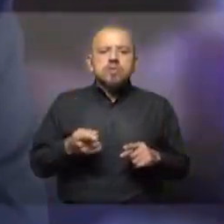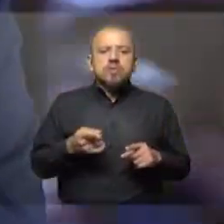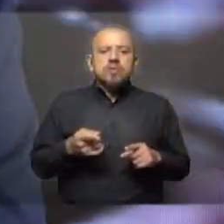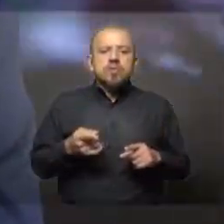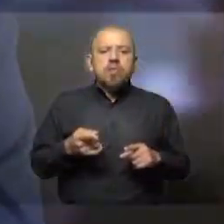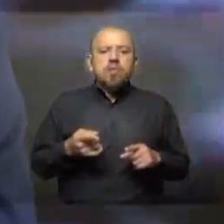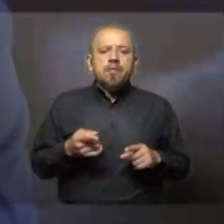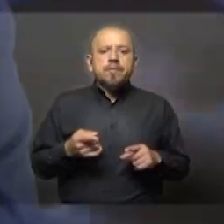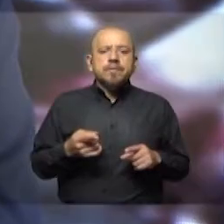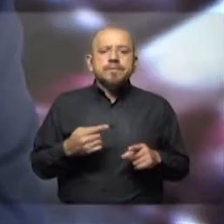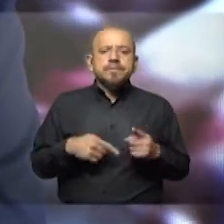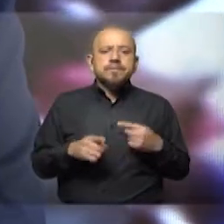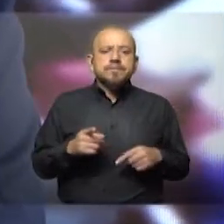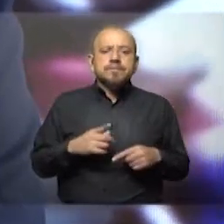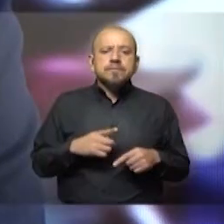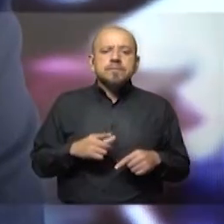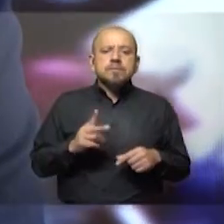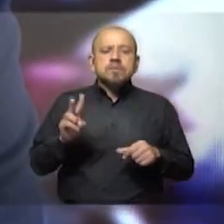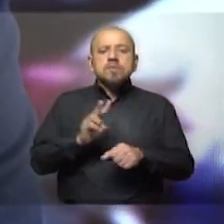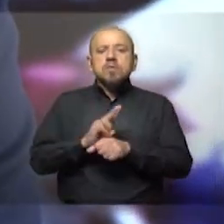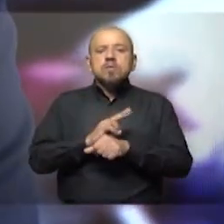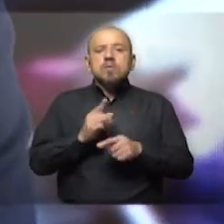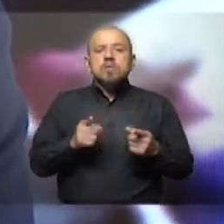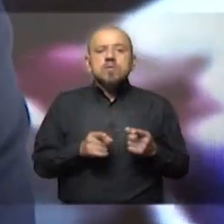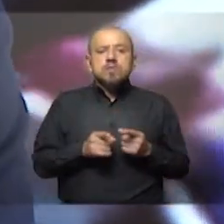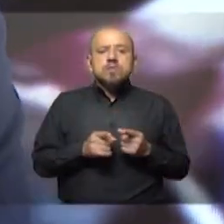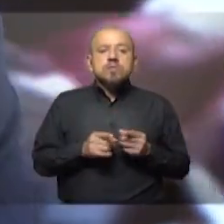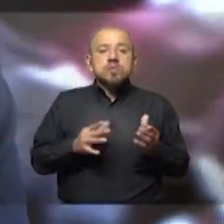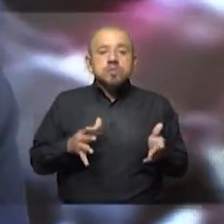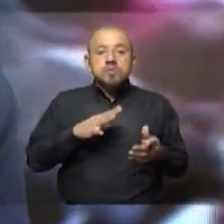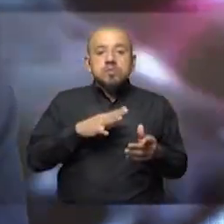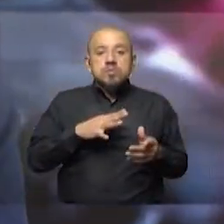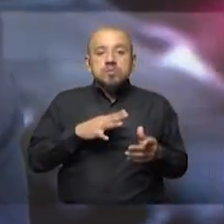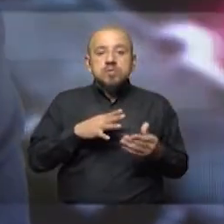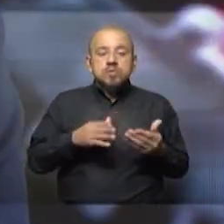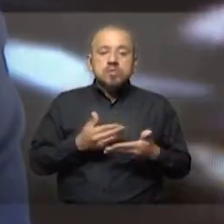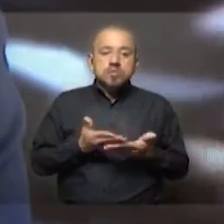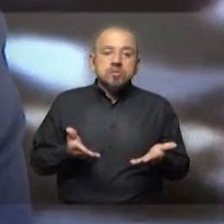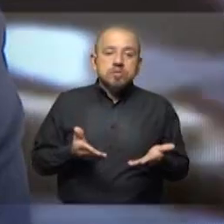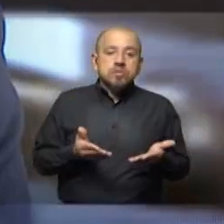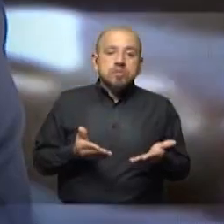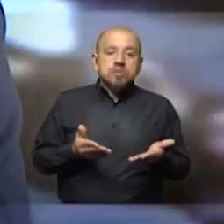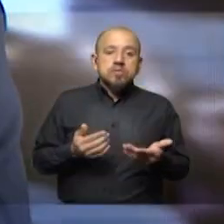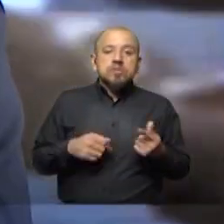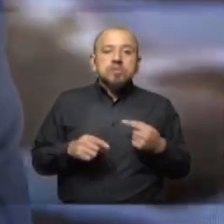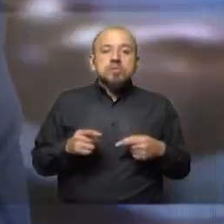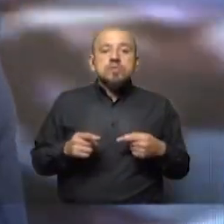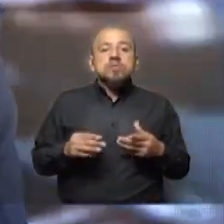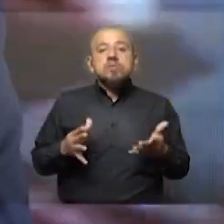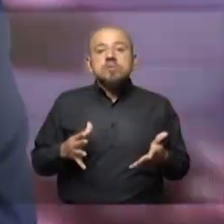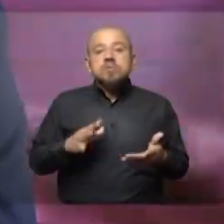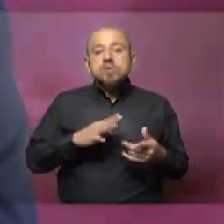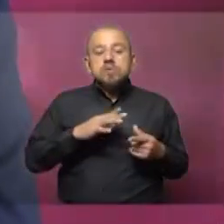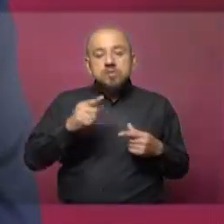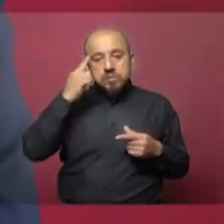a propósito de quienes cuidan entonces este Bueno hay que ponerle el cuerpo a todo eso que hay que que genera Y qué